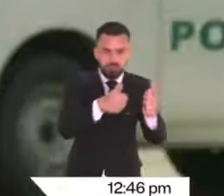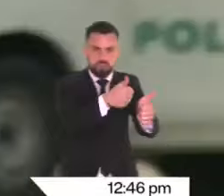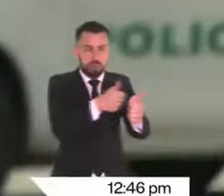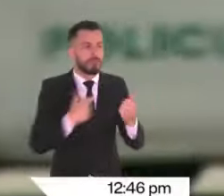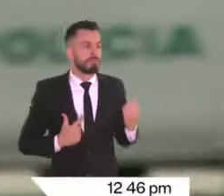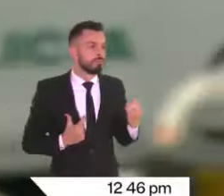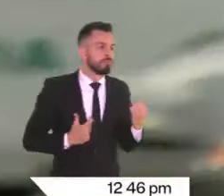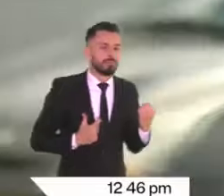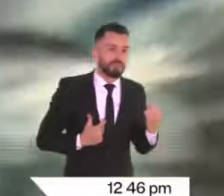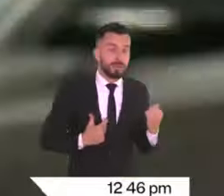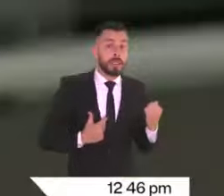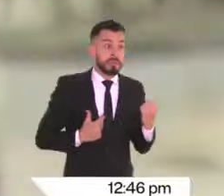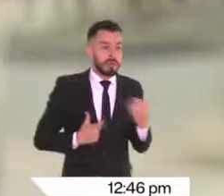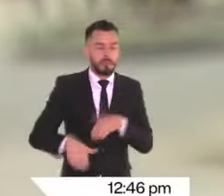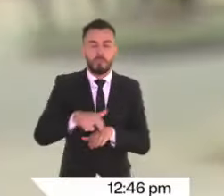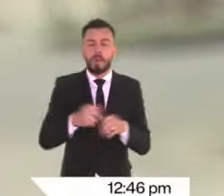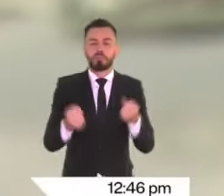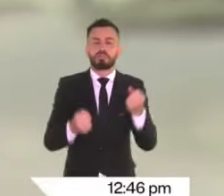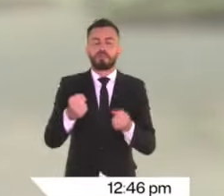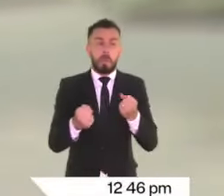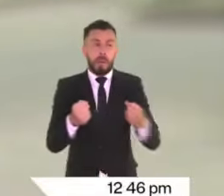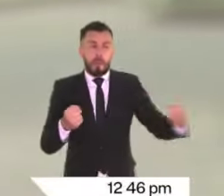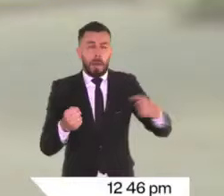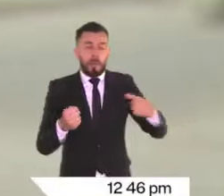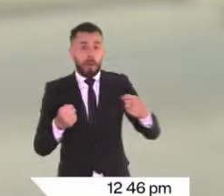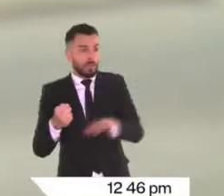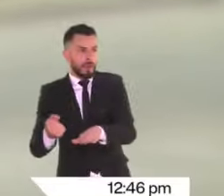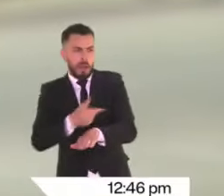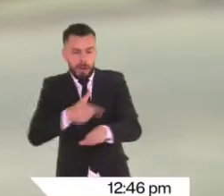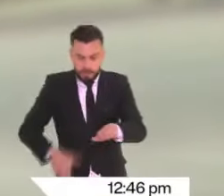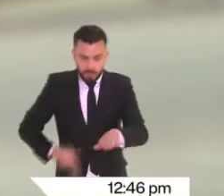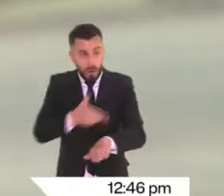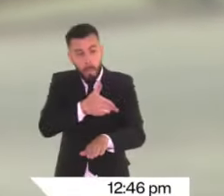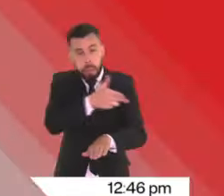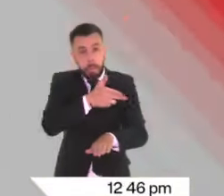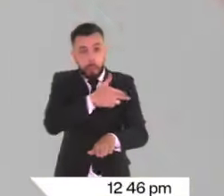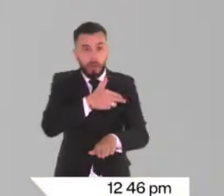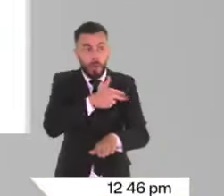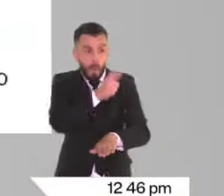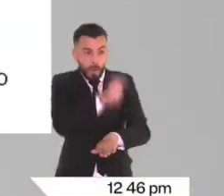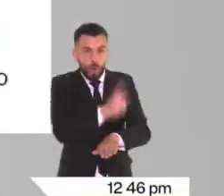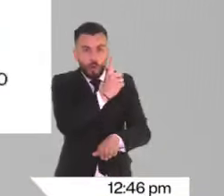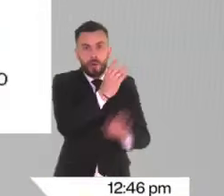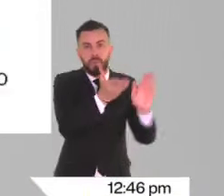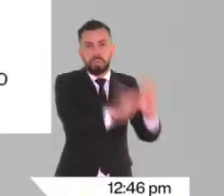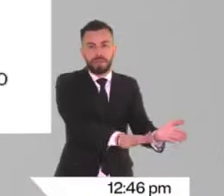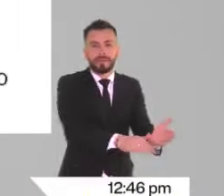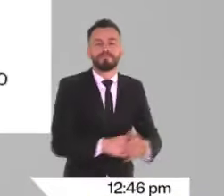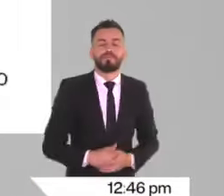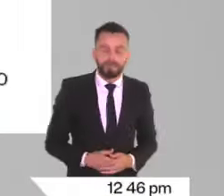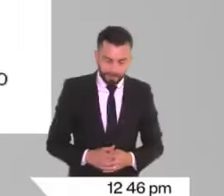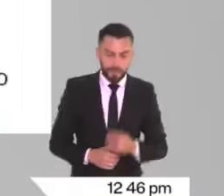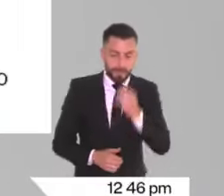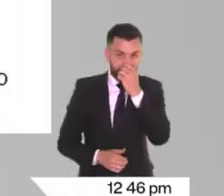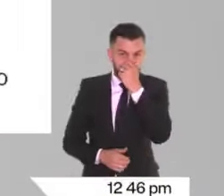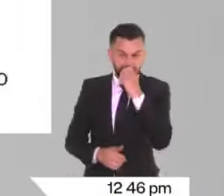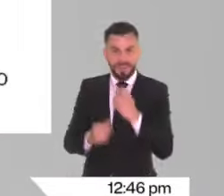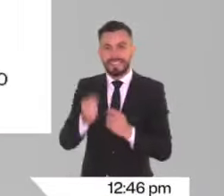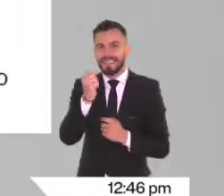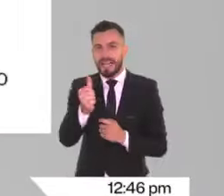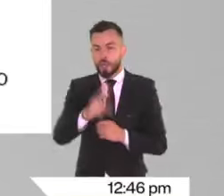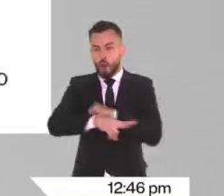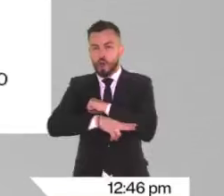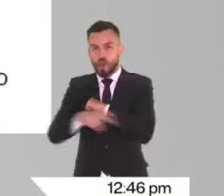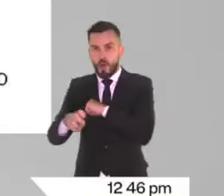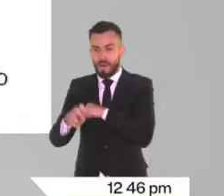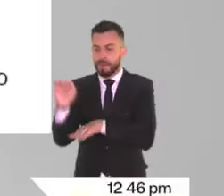de Protección reaccionó y disparó con su arma de dotación en contra de los ladrones. Uno resultó muerto. Reportan intento de robo a esquema de protección